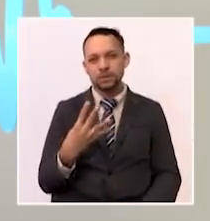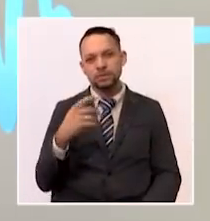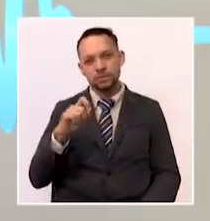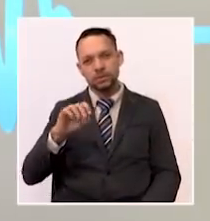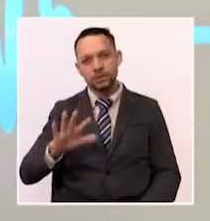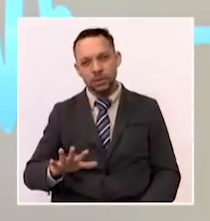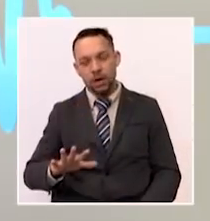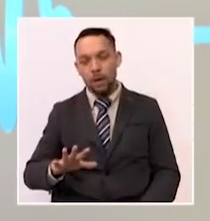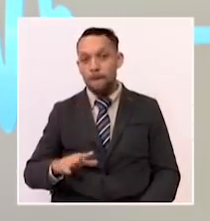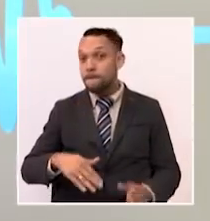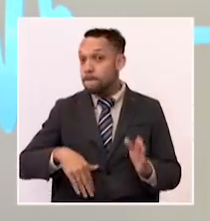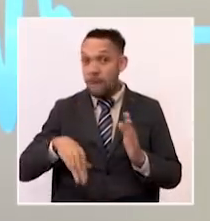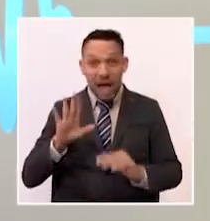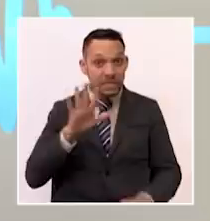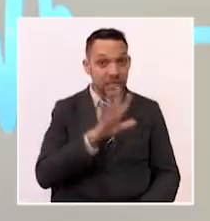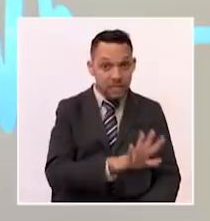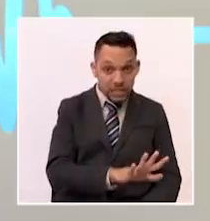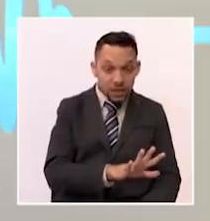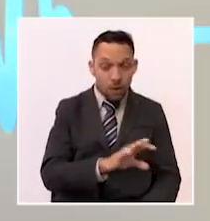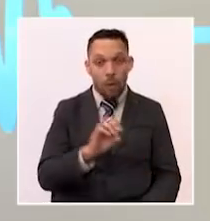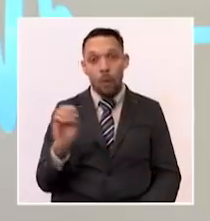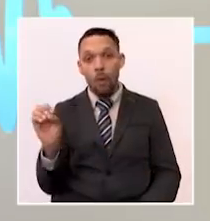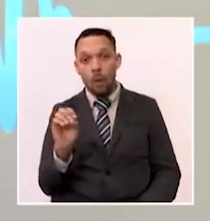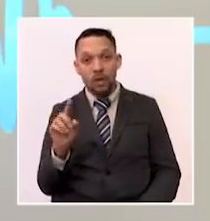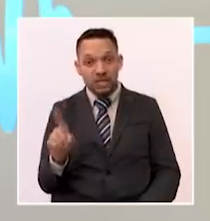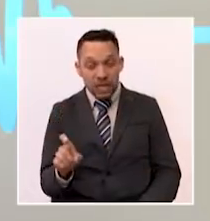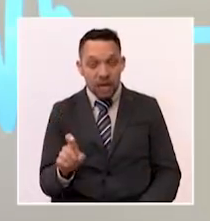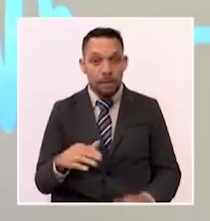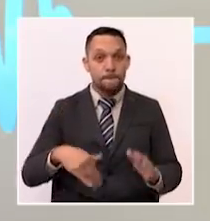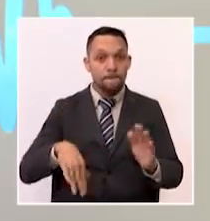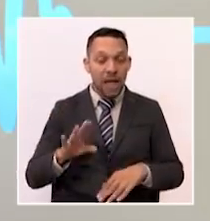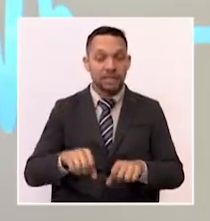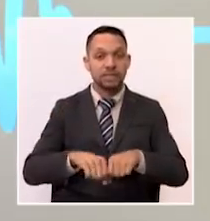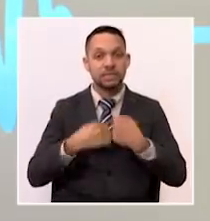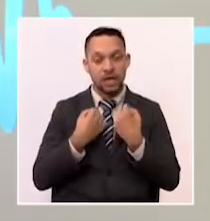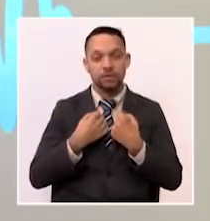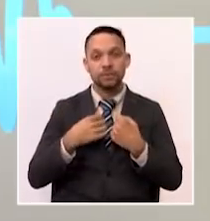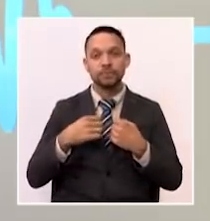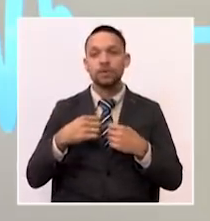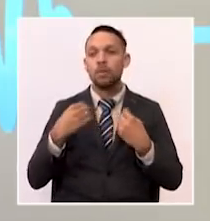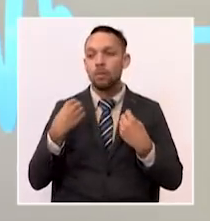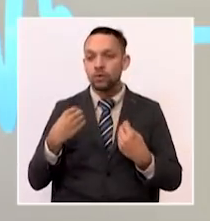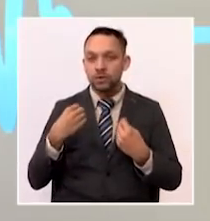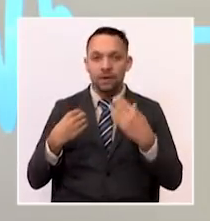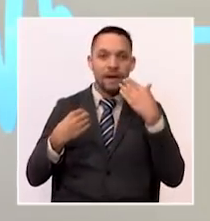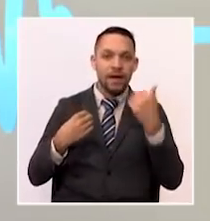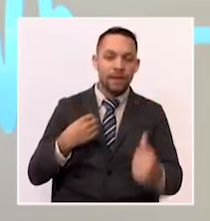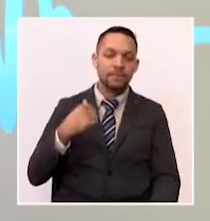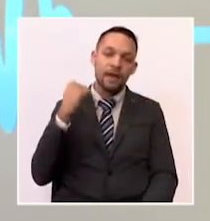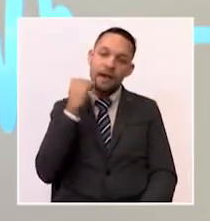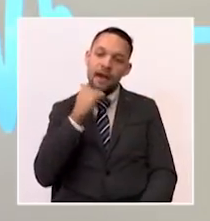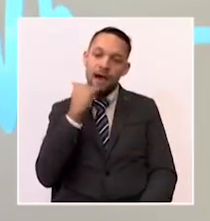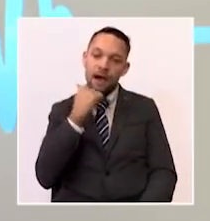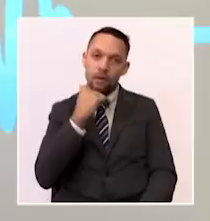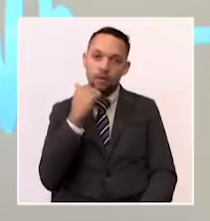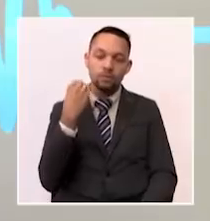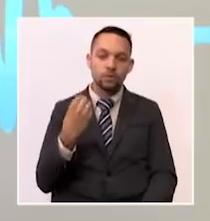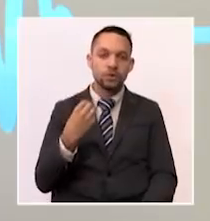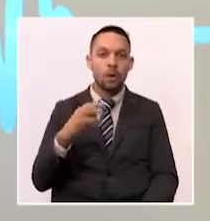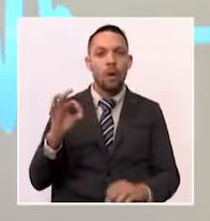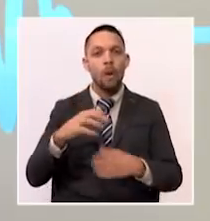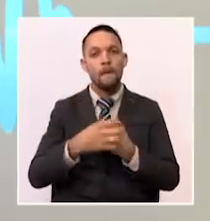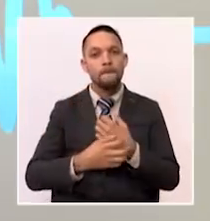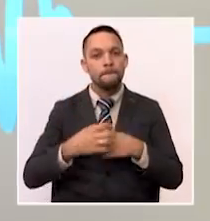o en las pacientes que utilizan muchos jabones íntimos. Es típico el caso de la paciente que lleva 2-3 años con la piquiña, con un